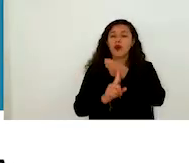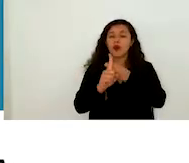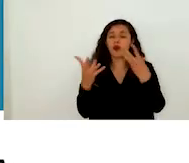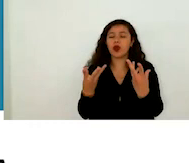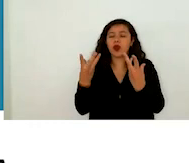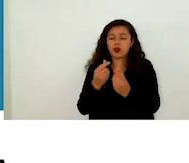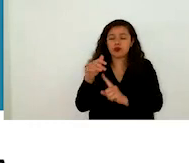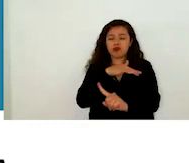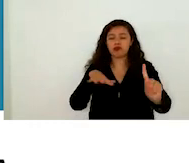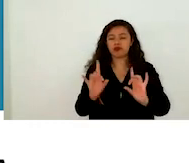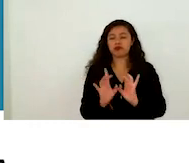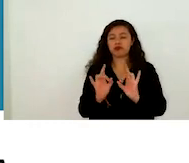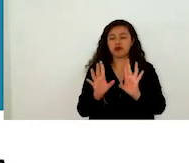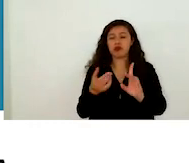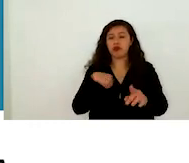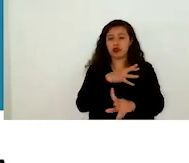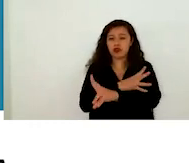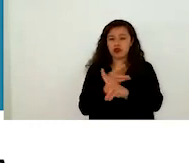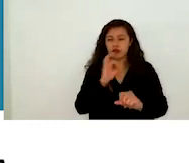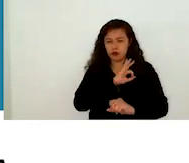situación a la que nos enfrentemos